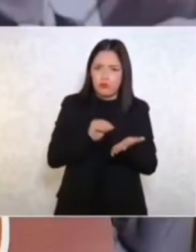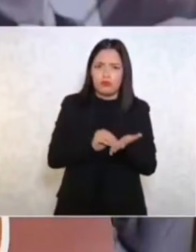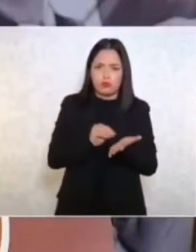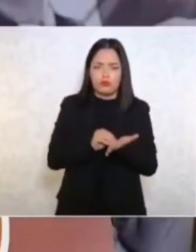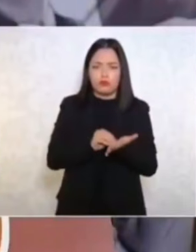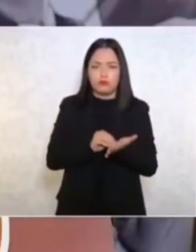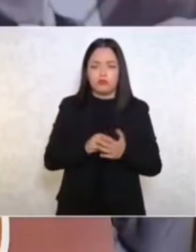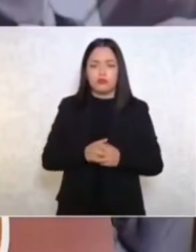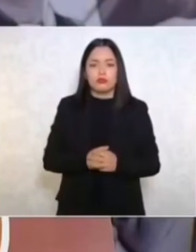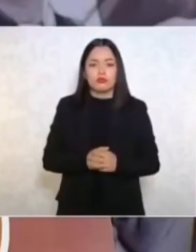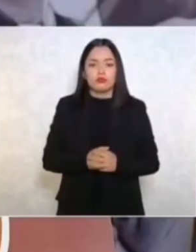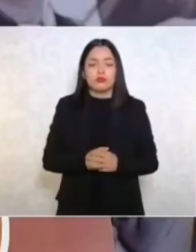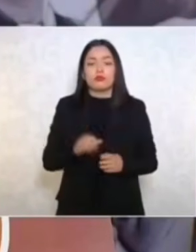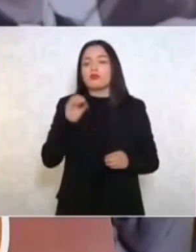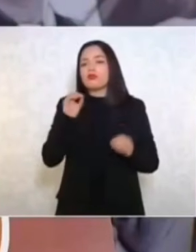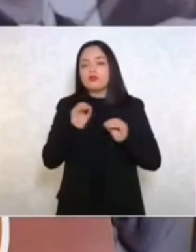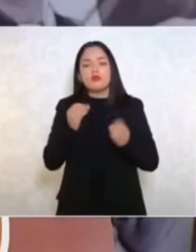más de